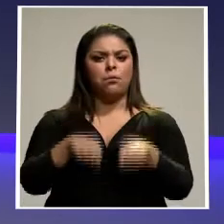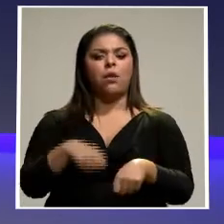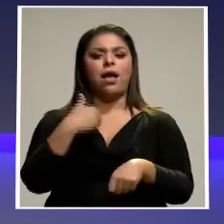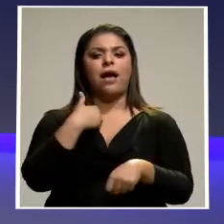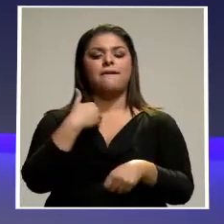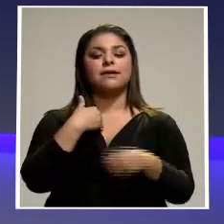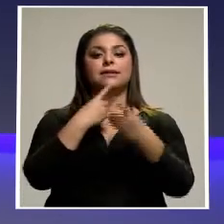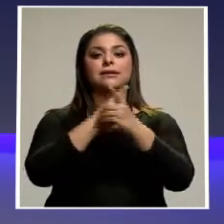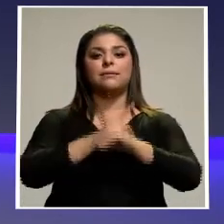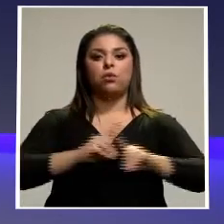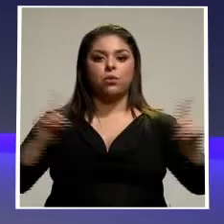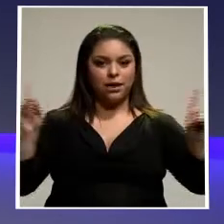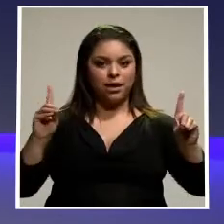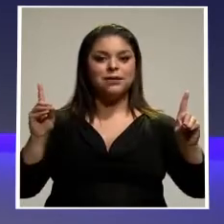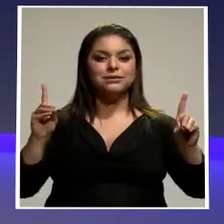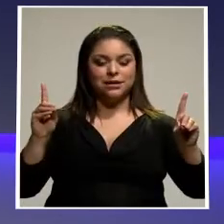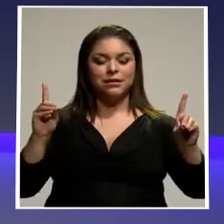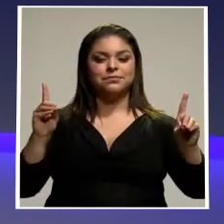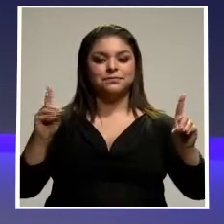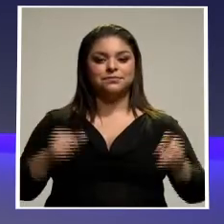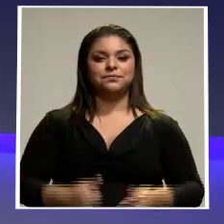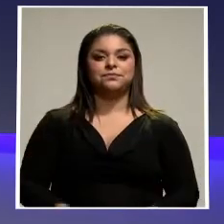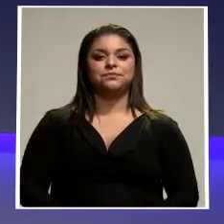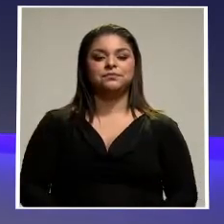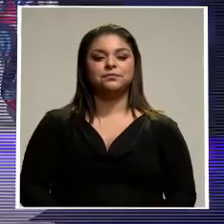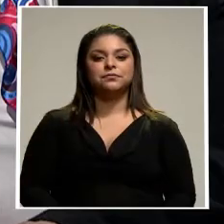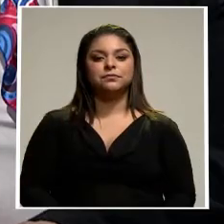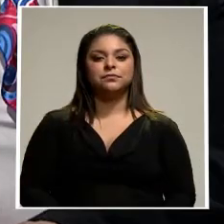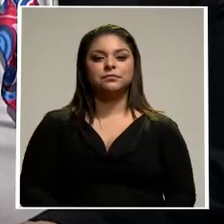hacia la consolidación democrática,